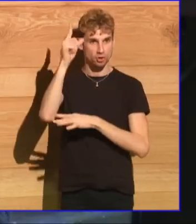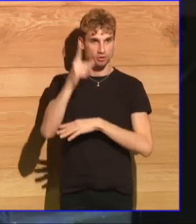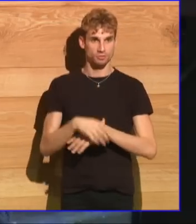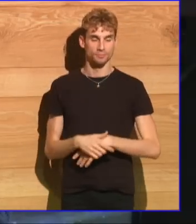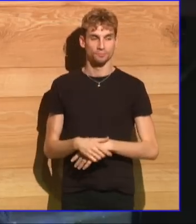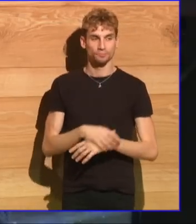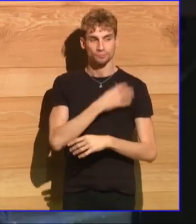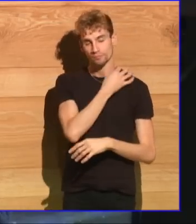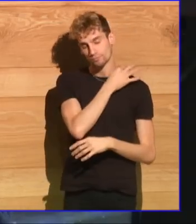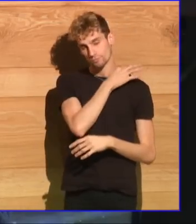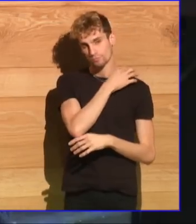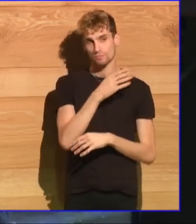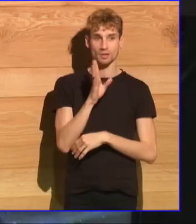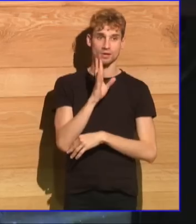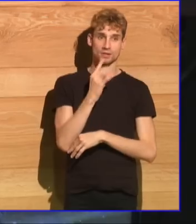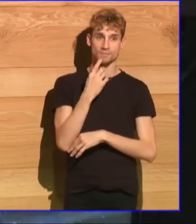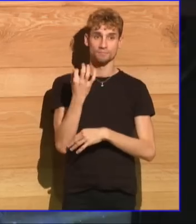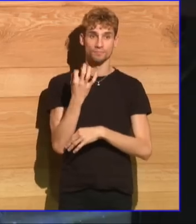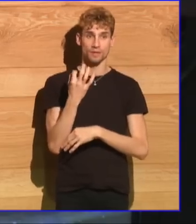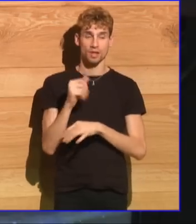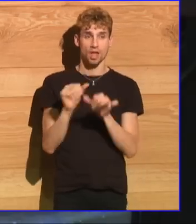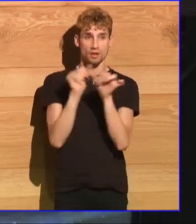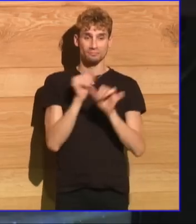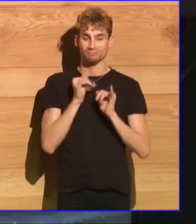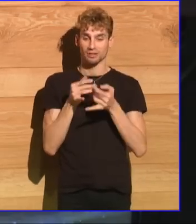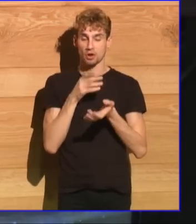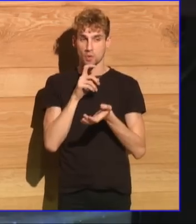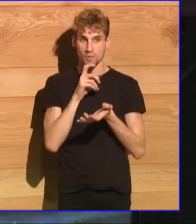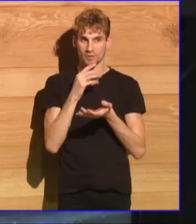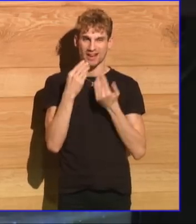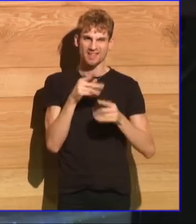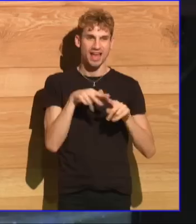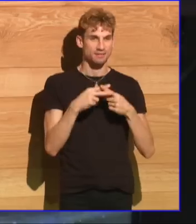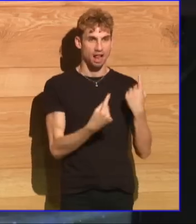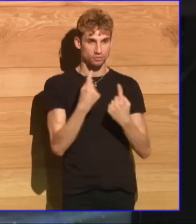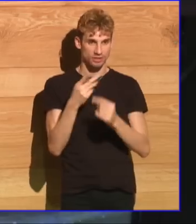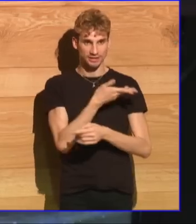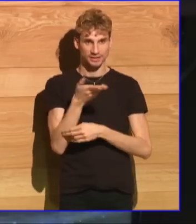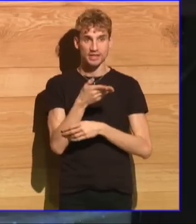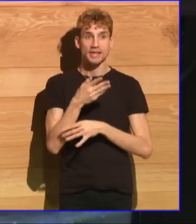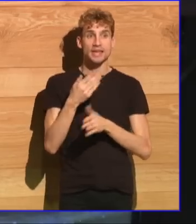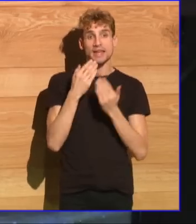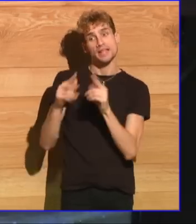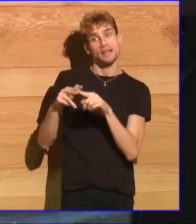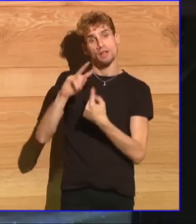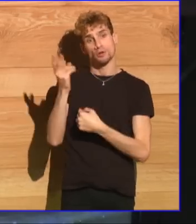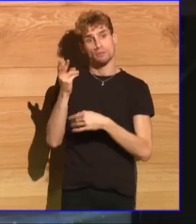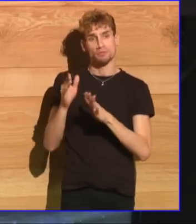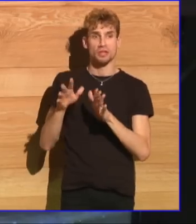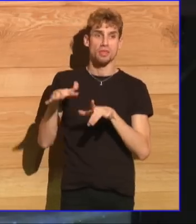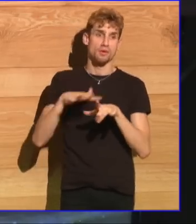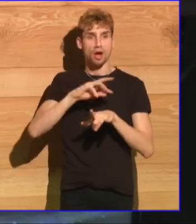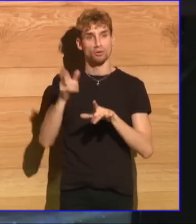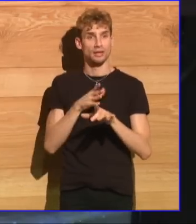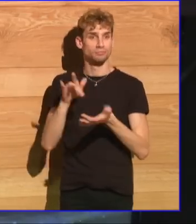Decía que hay una forma de llegar a según qué sitios que es a través de según qué herramientas. Y a través de otras herramientas llegas a otros sitios. Y